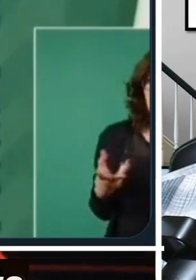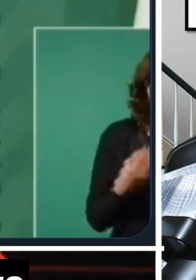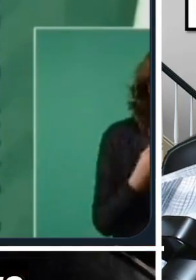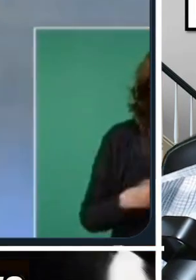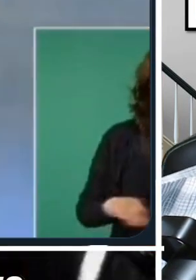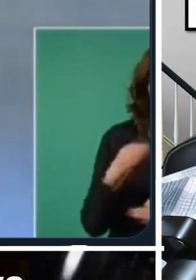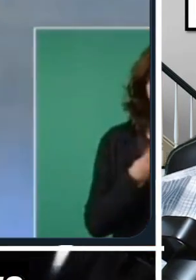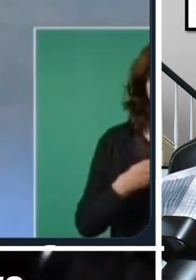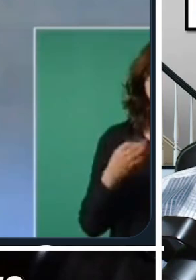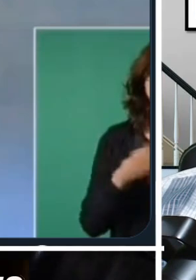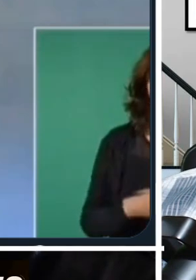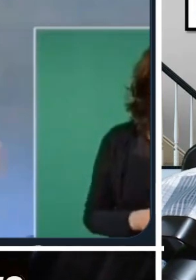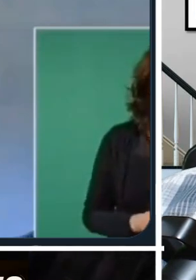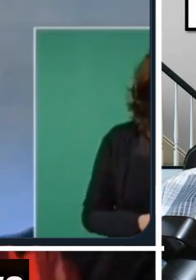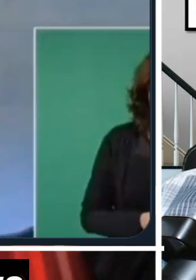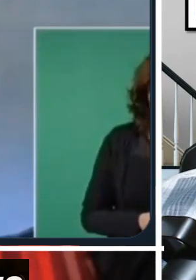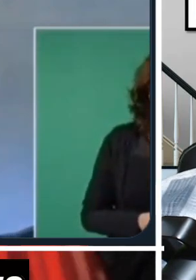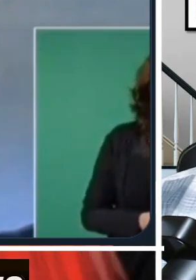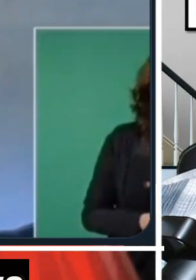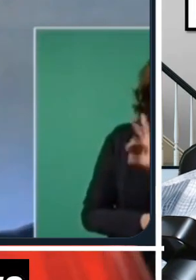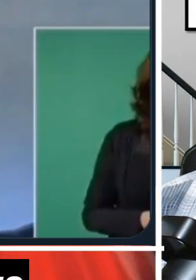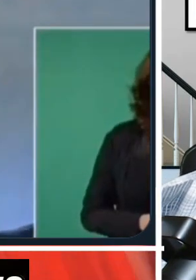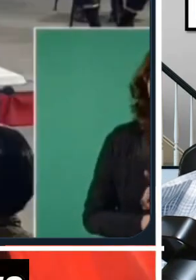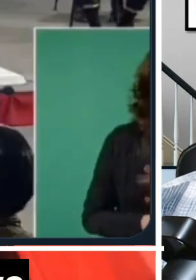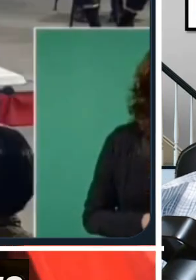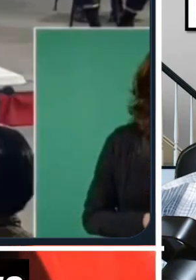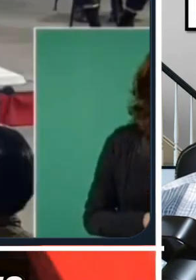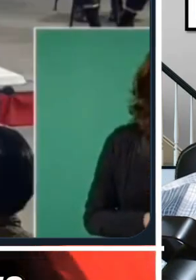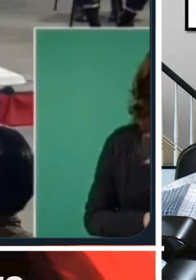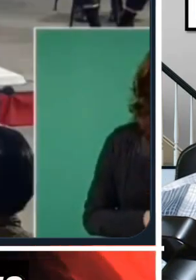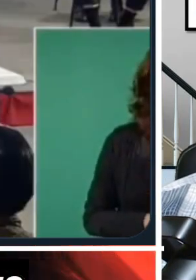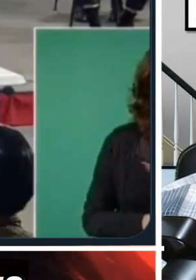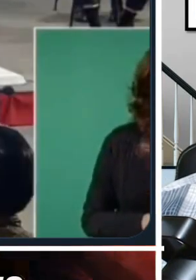Ni siquiera fue el 35, fue el 38%.